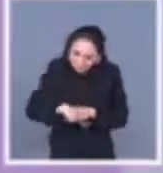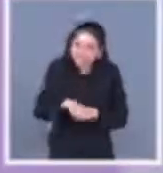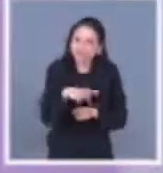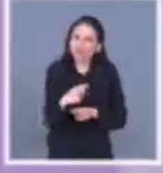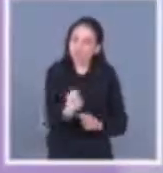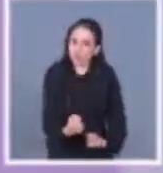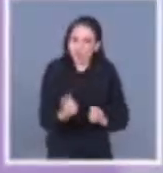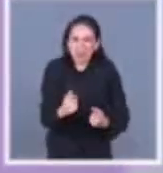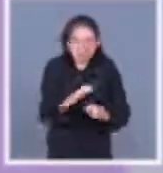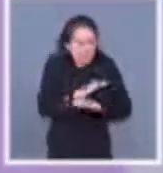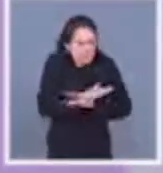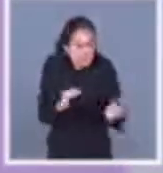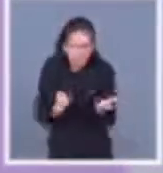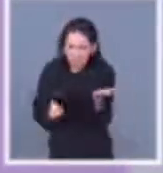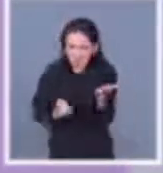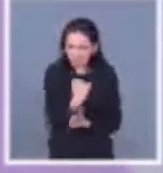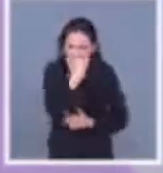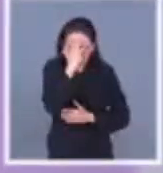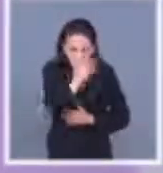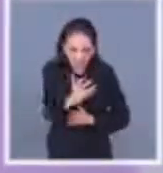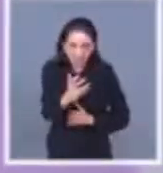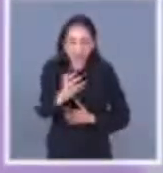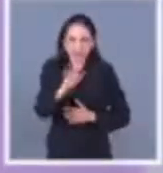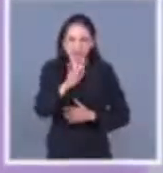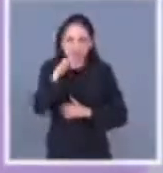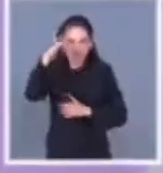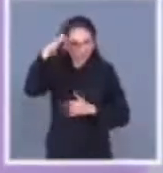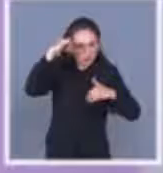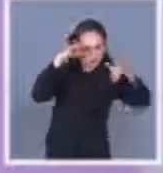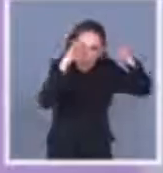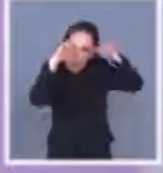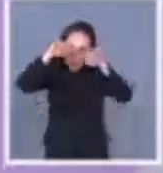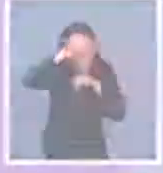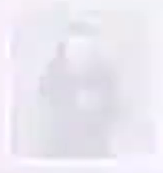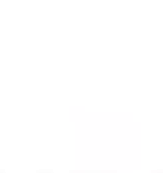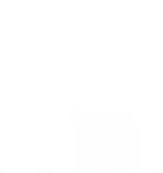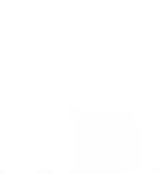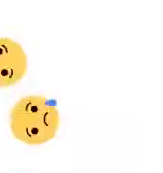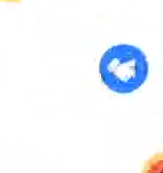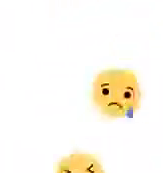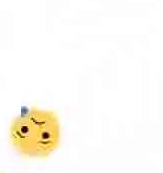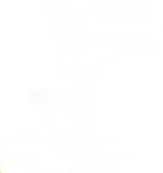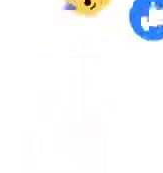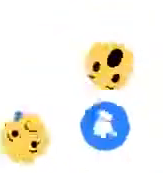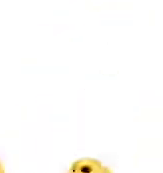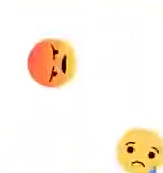Tomemos el toro por los cuernos. Puebla se lo merece. México se lo merece.